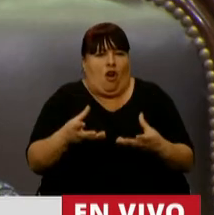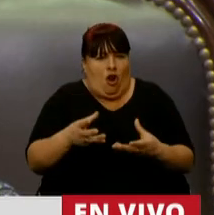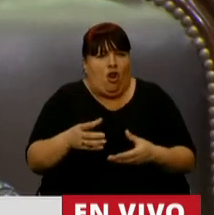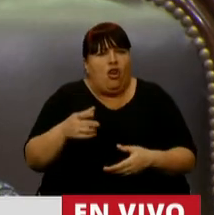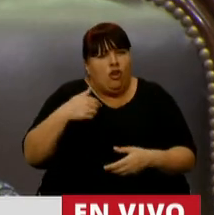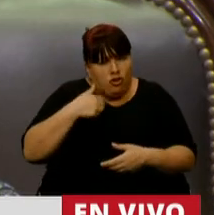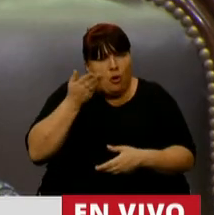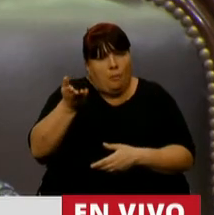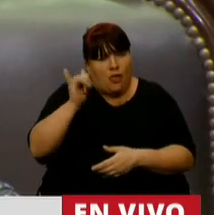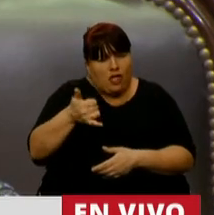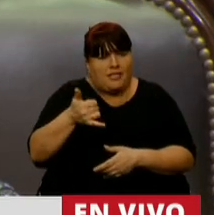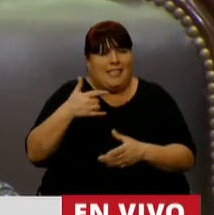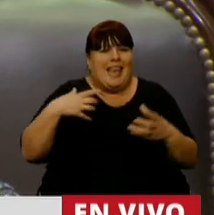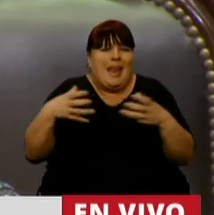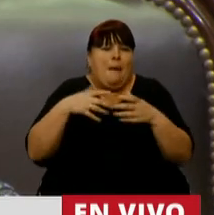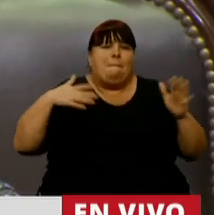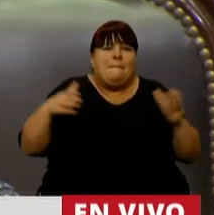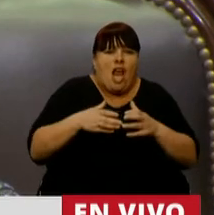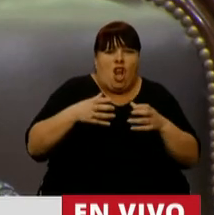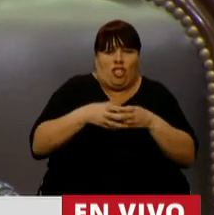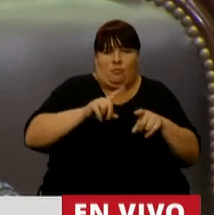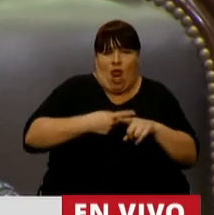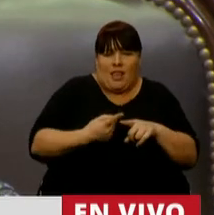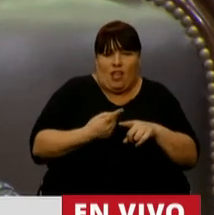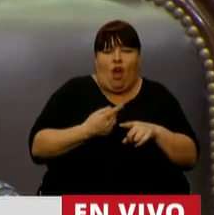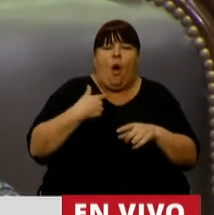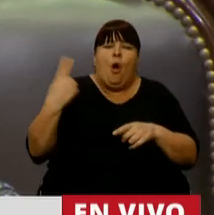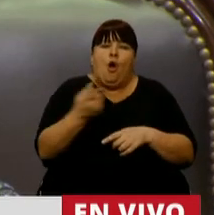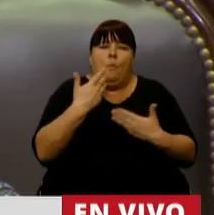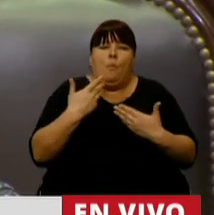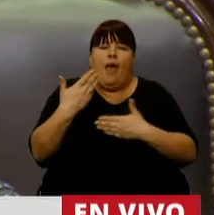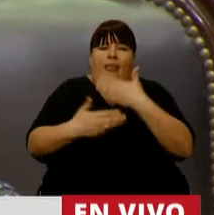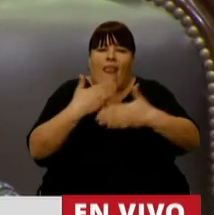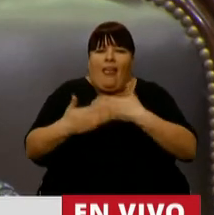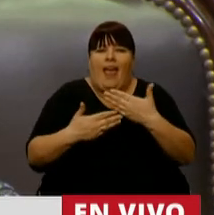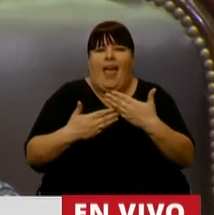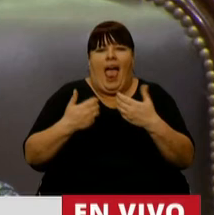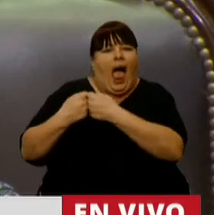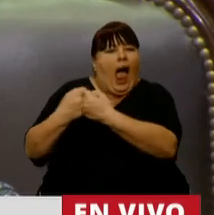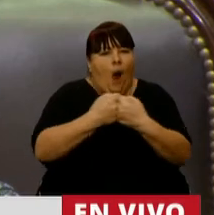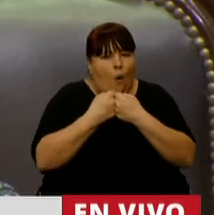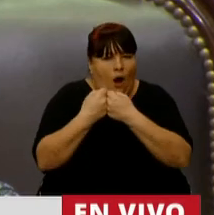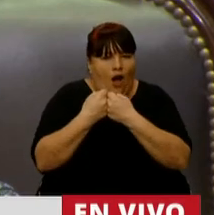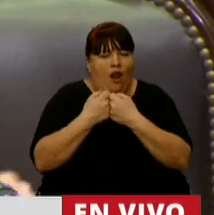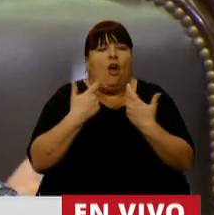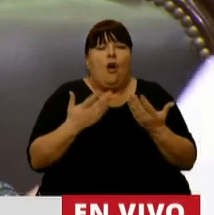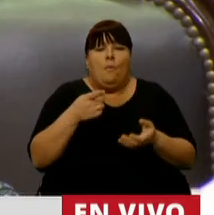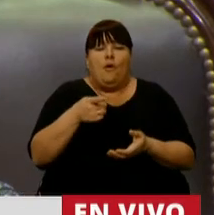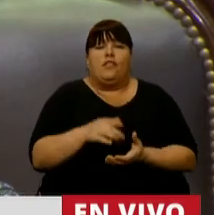Así que yo convoco como un espacio minoritario a que podamos construir consensos. Y en ese